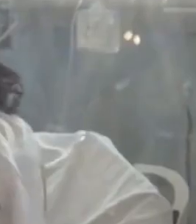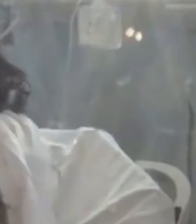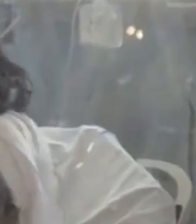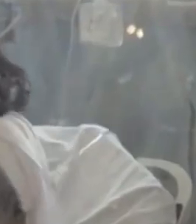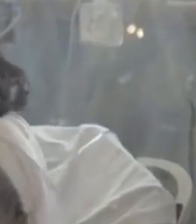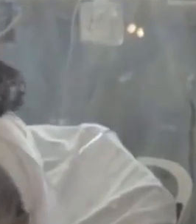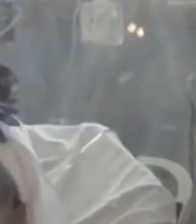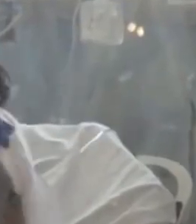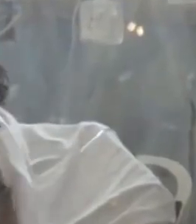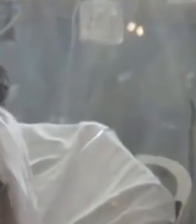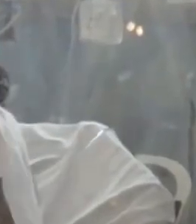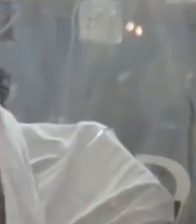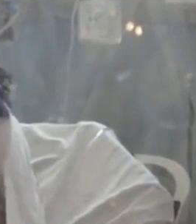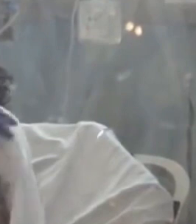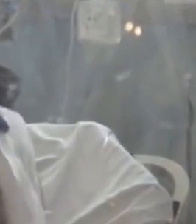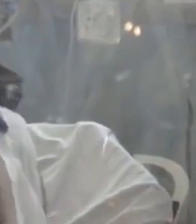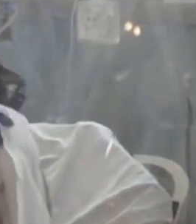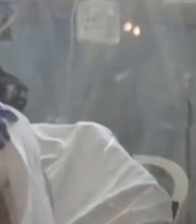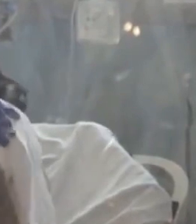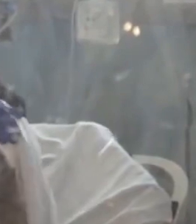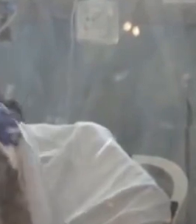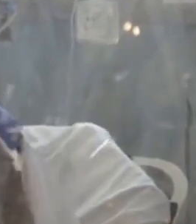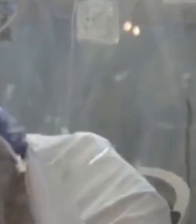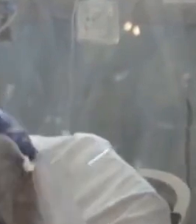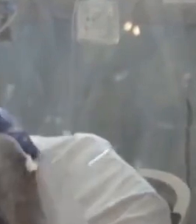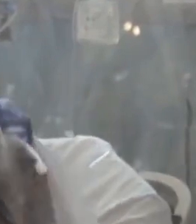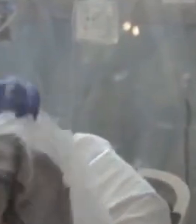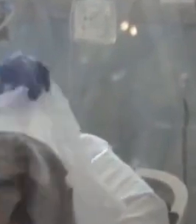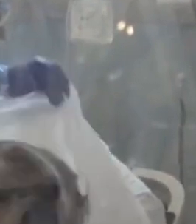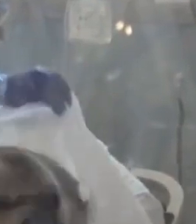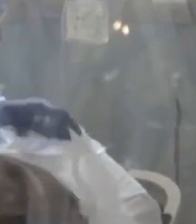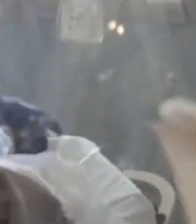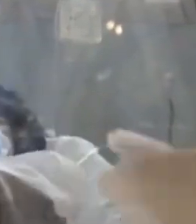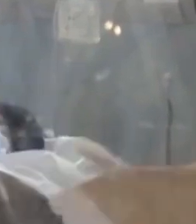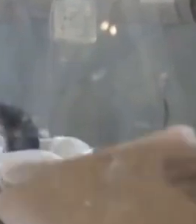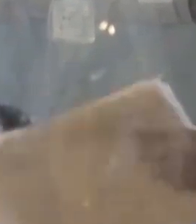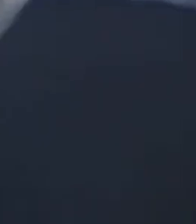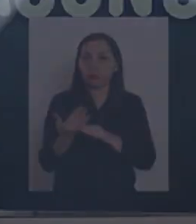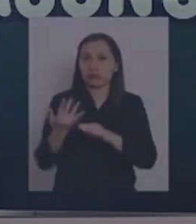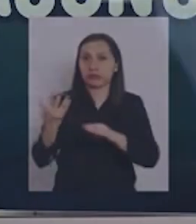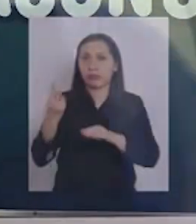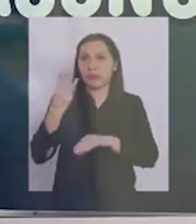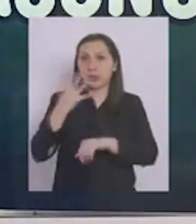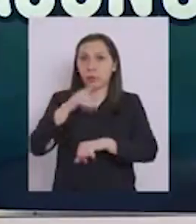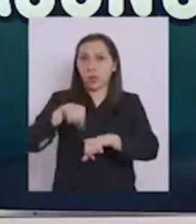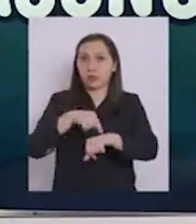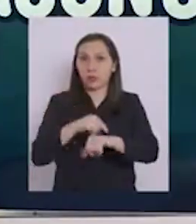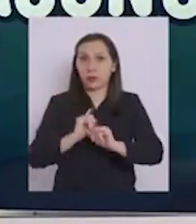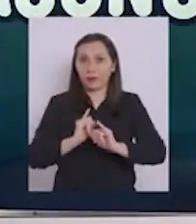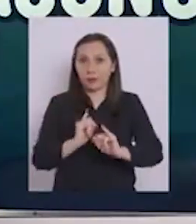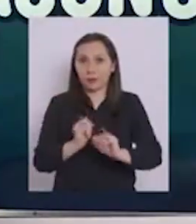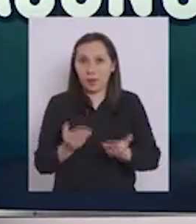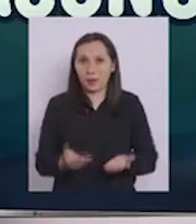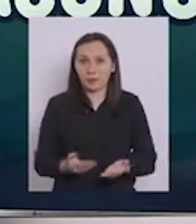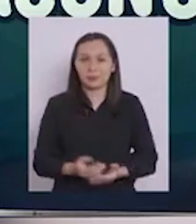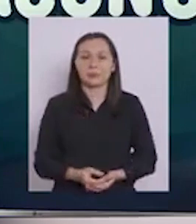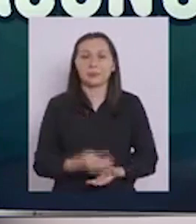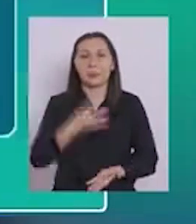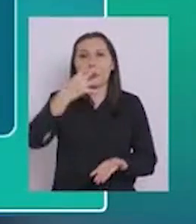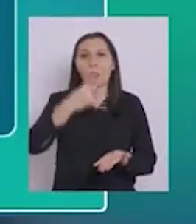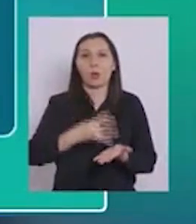gracias ministro muy buenas tardes la situación en nuestro país de acuerdo a los casos reportados en las últimas 24 horas es la